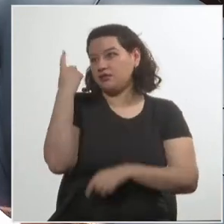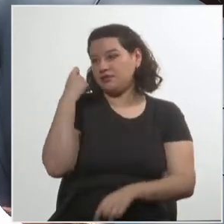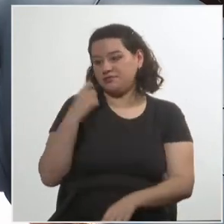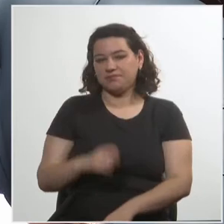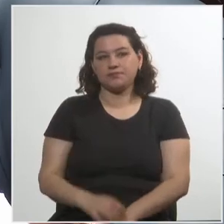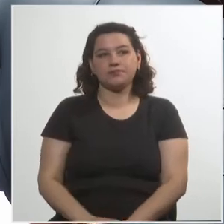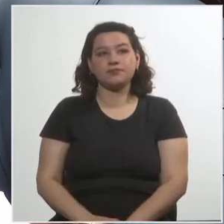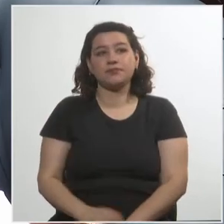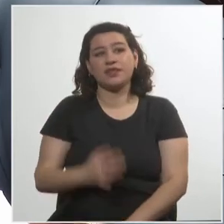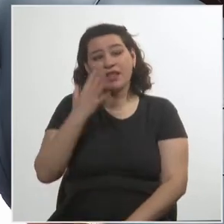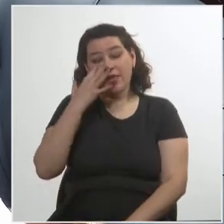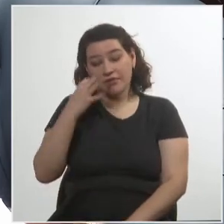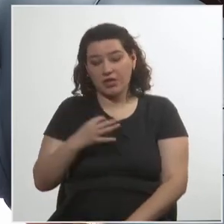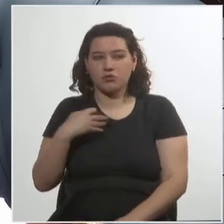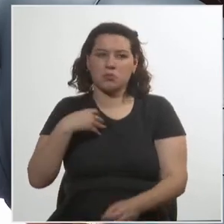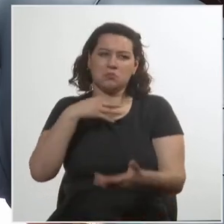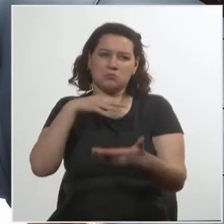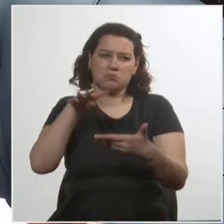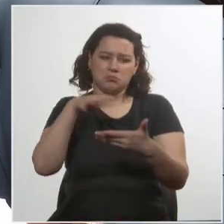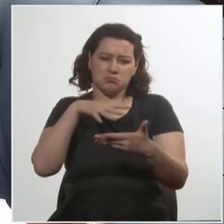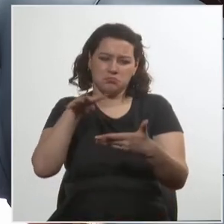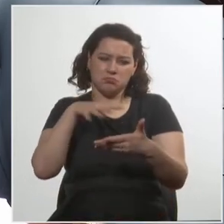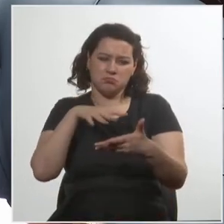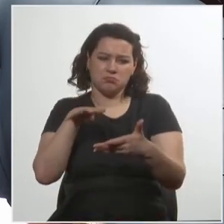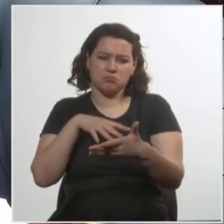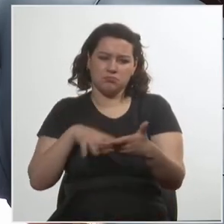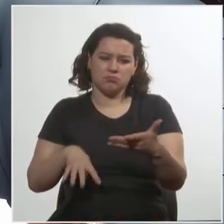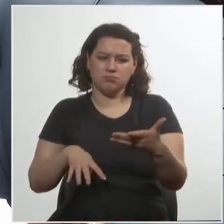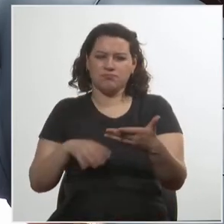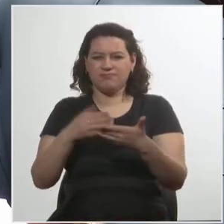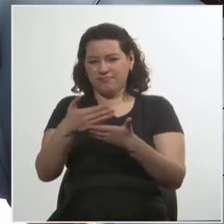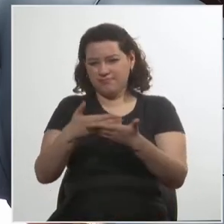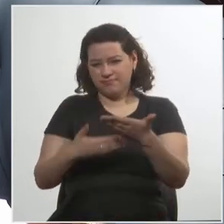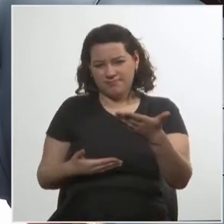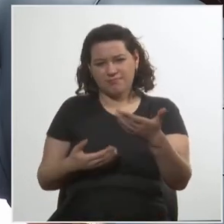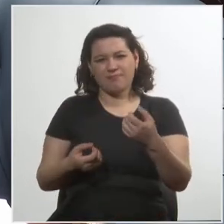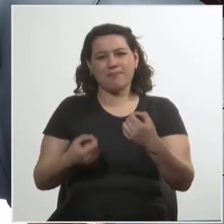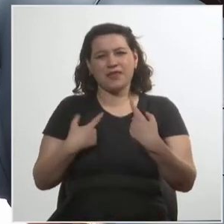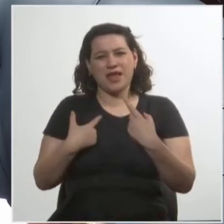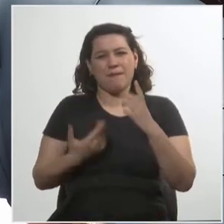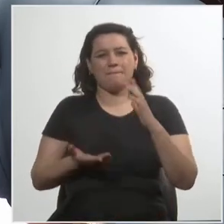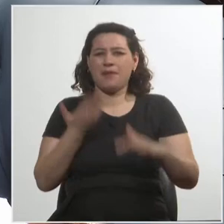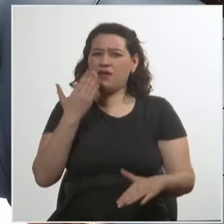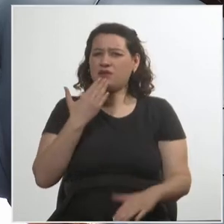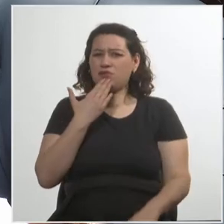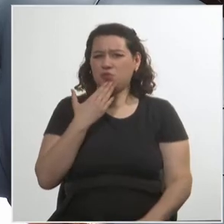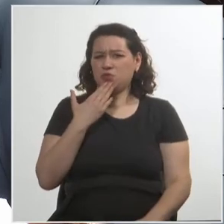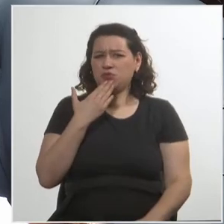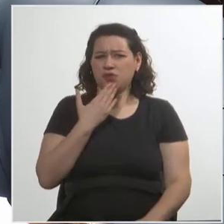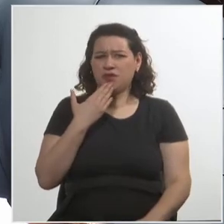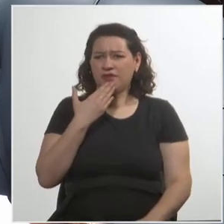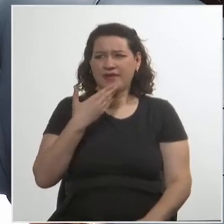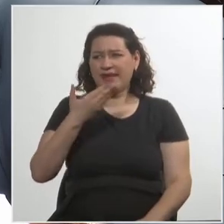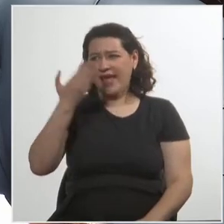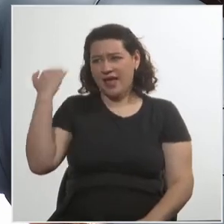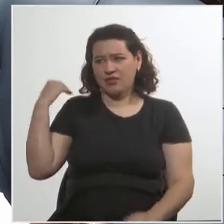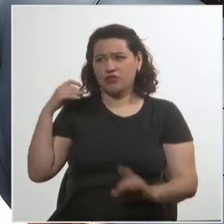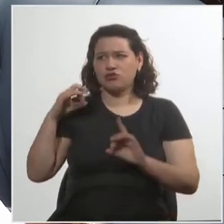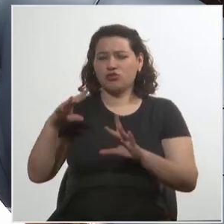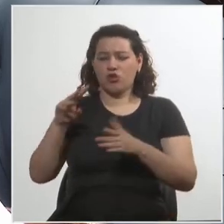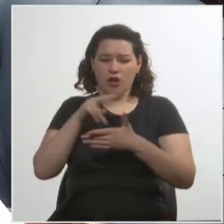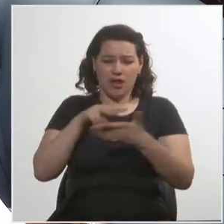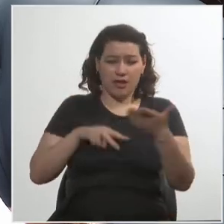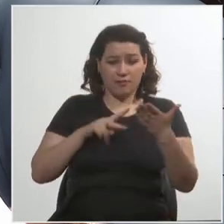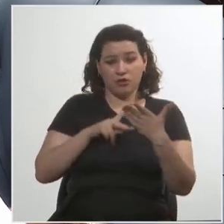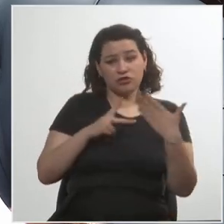y realmente leyendo las versiones taquigráficas me quedan más dudas que antes cuando solamente había